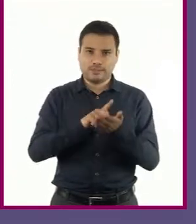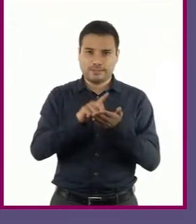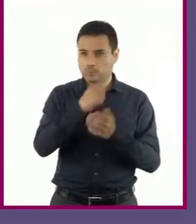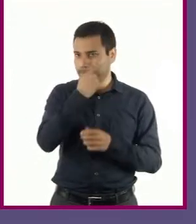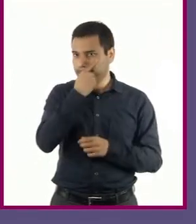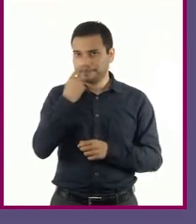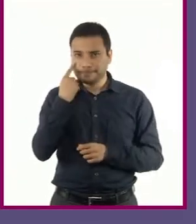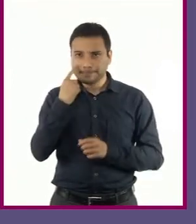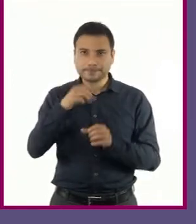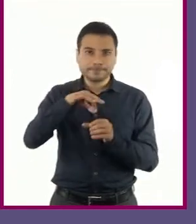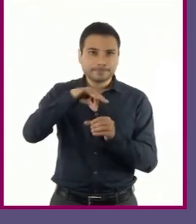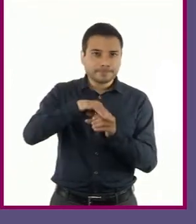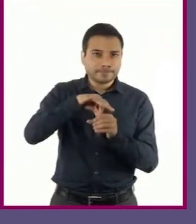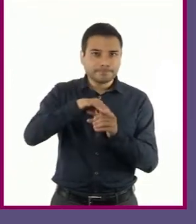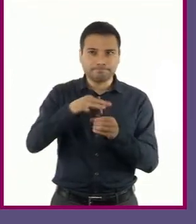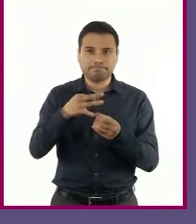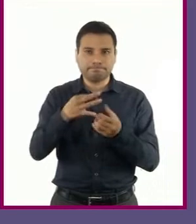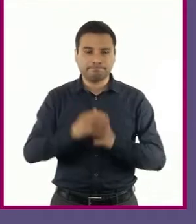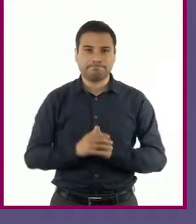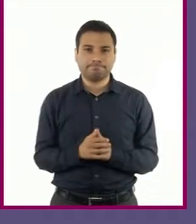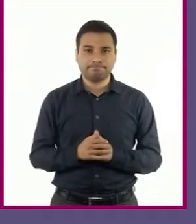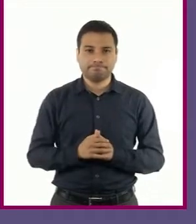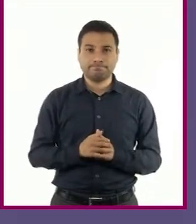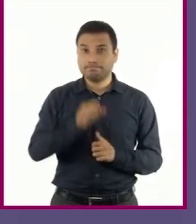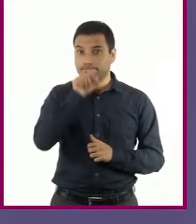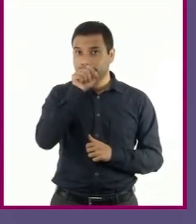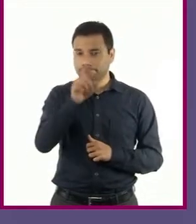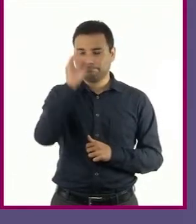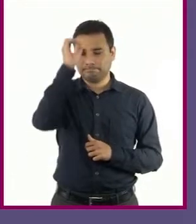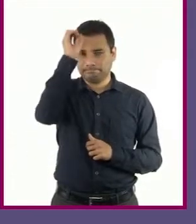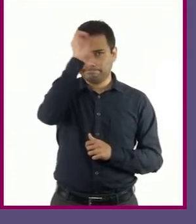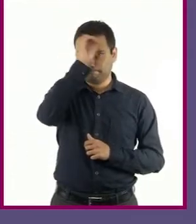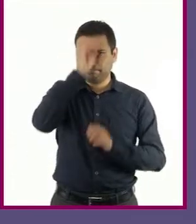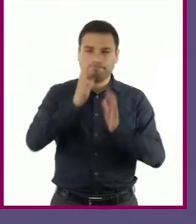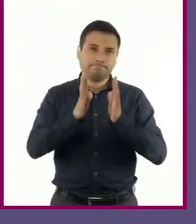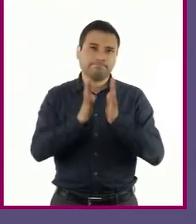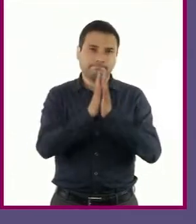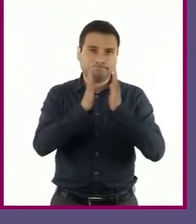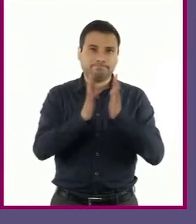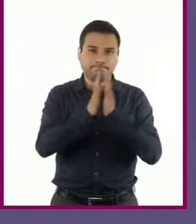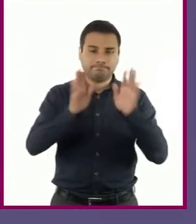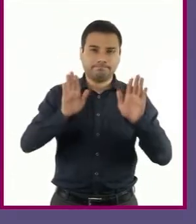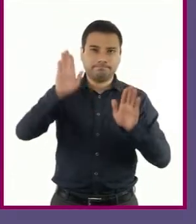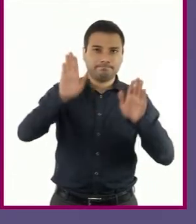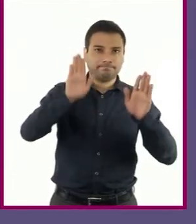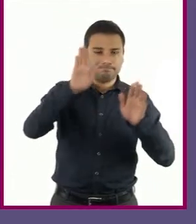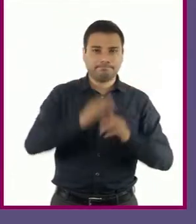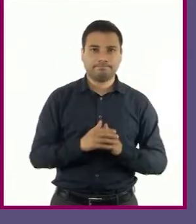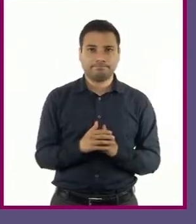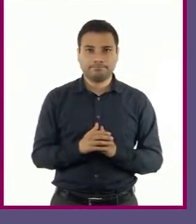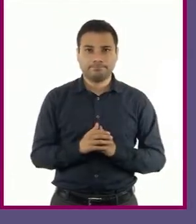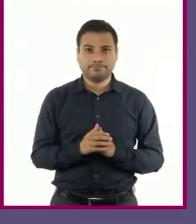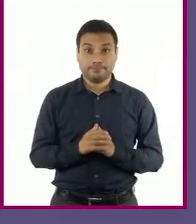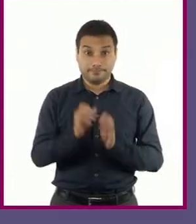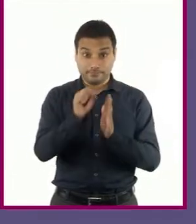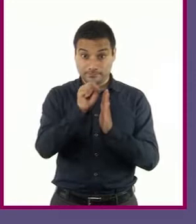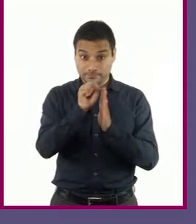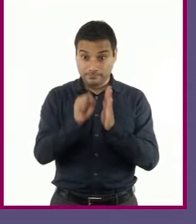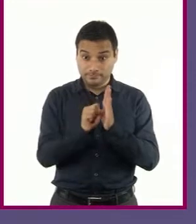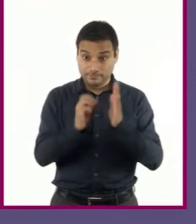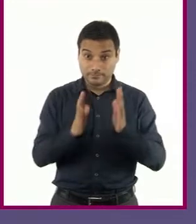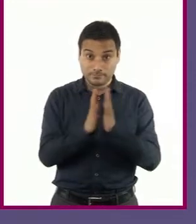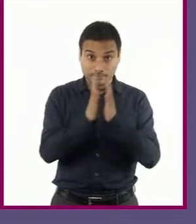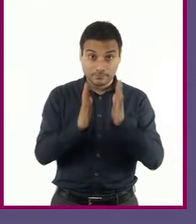sus gobernantes y ser tomado en cuenta en las decisiones que beneficien a su comunidad. Pero la democracia no se agota